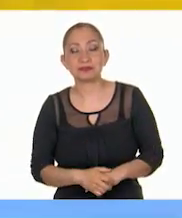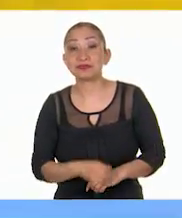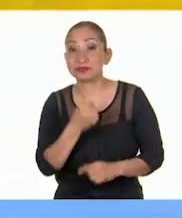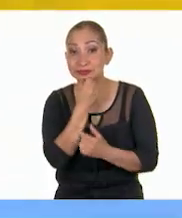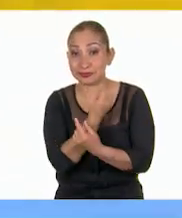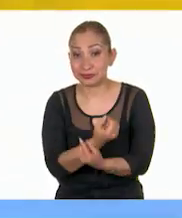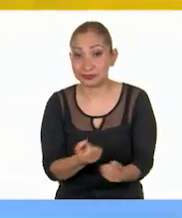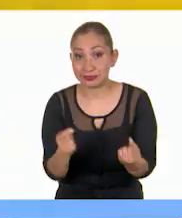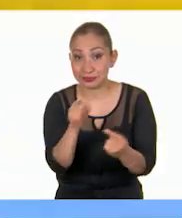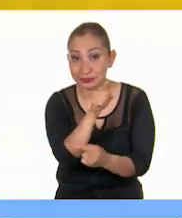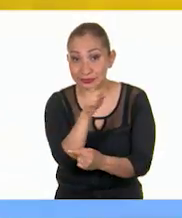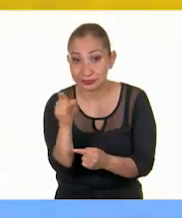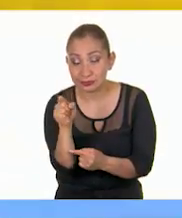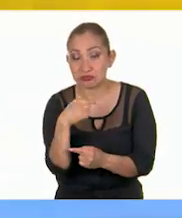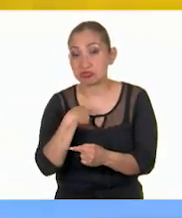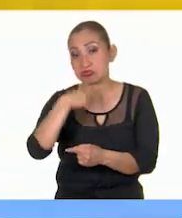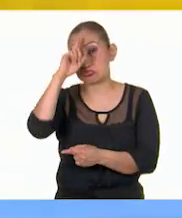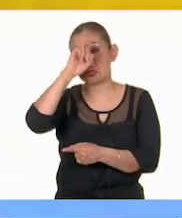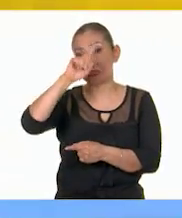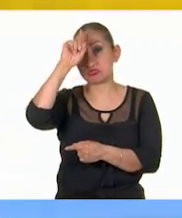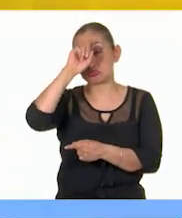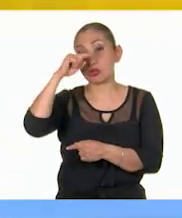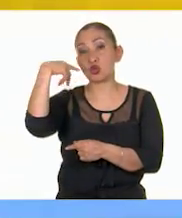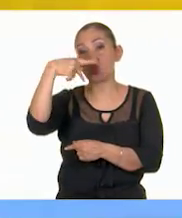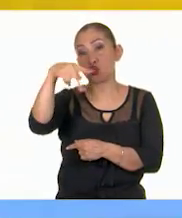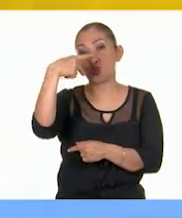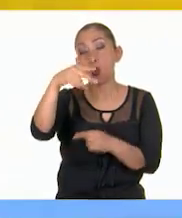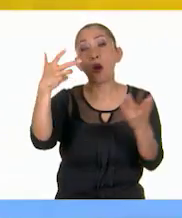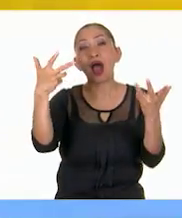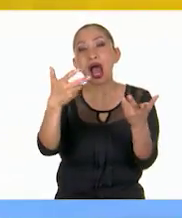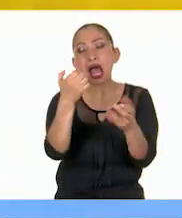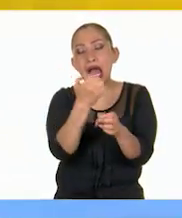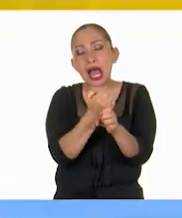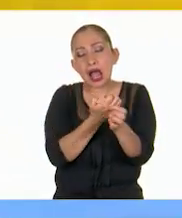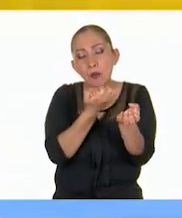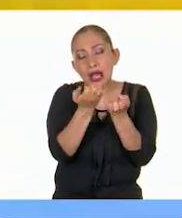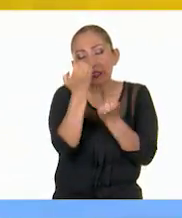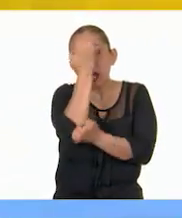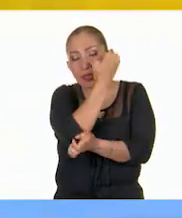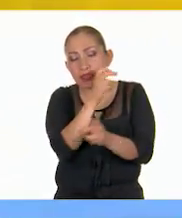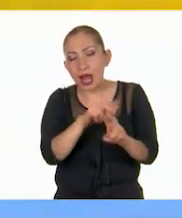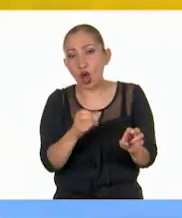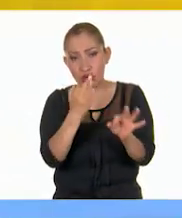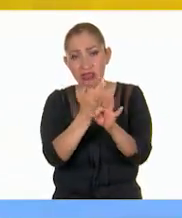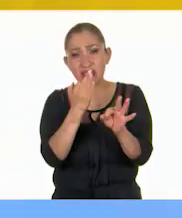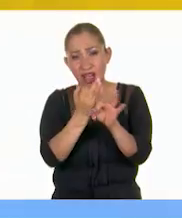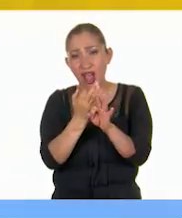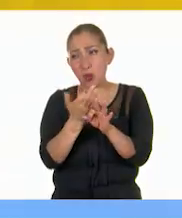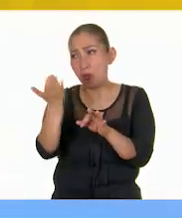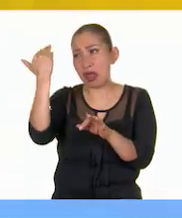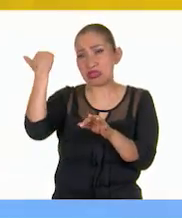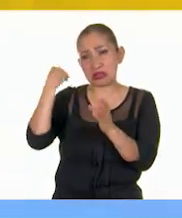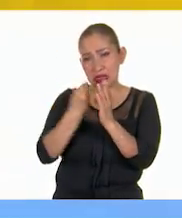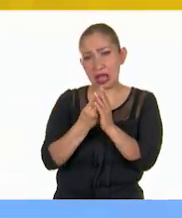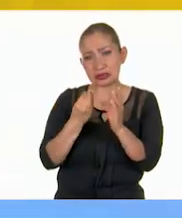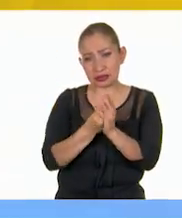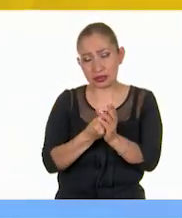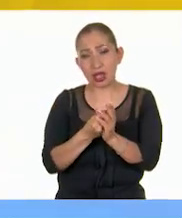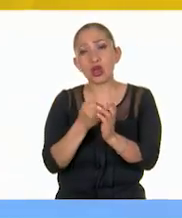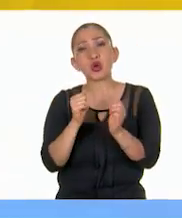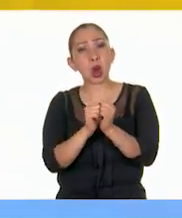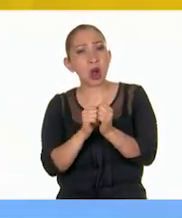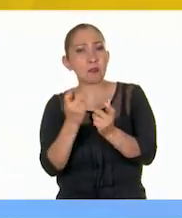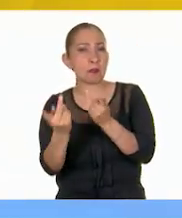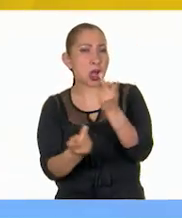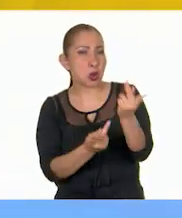Niñas y niños, les sugiero que por su cuenta hagan ejercicios de análisis como los que hemos realizado en clase, por medio